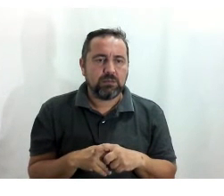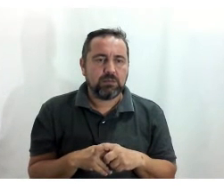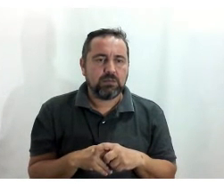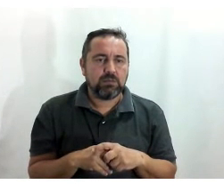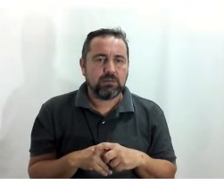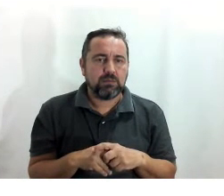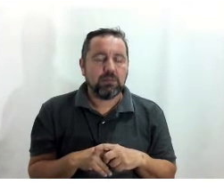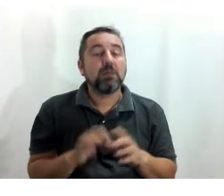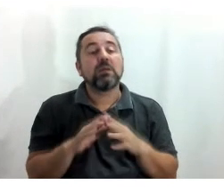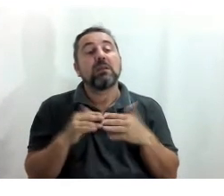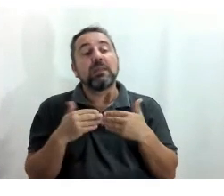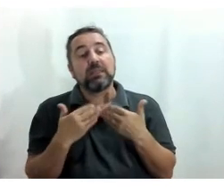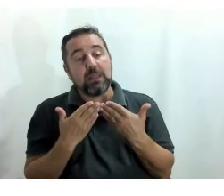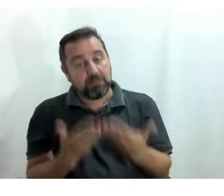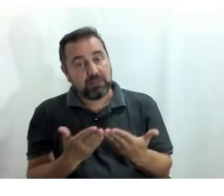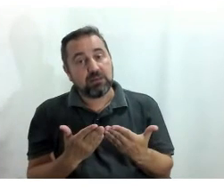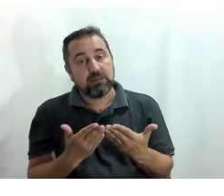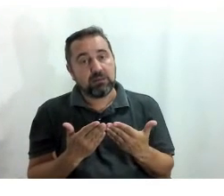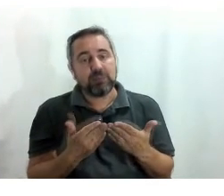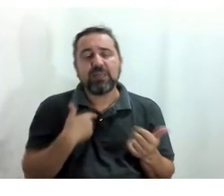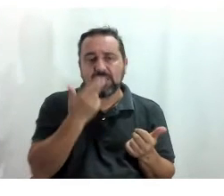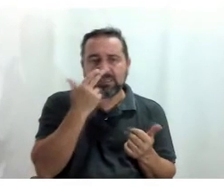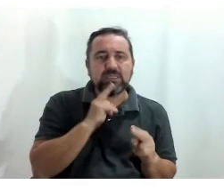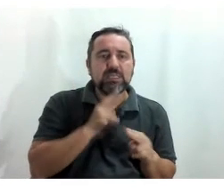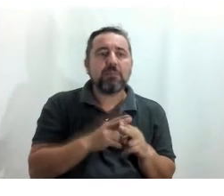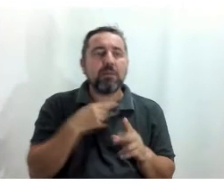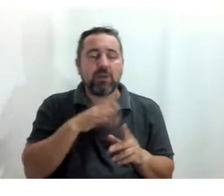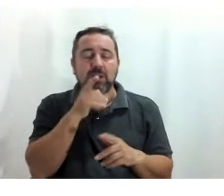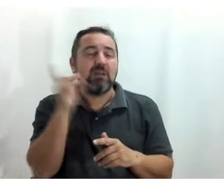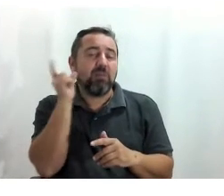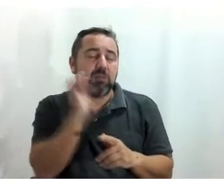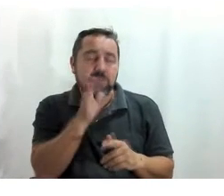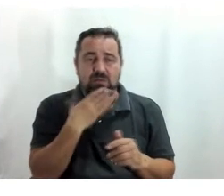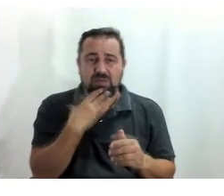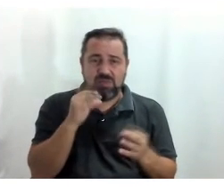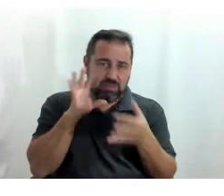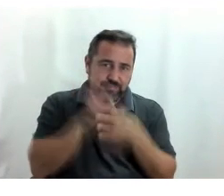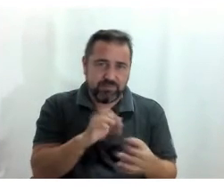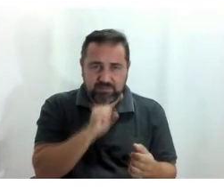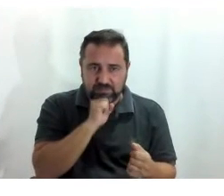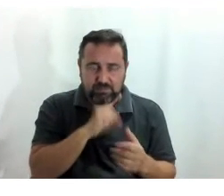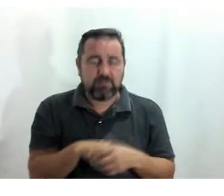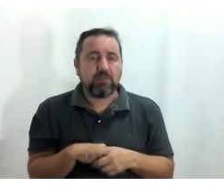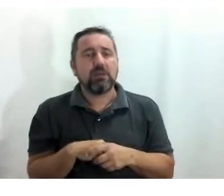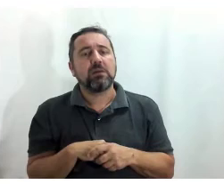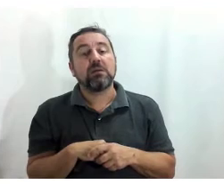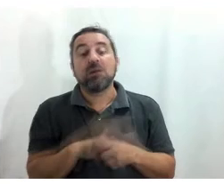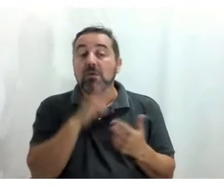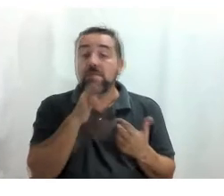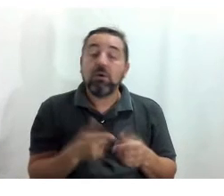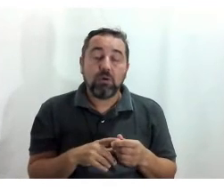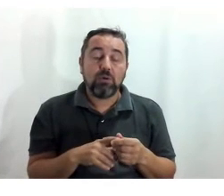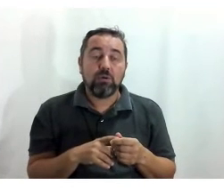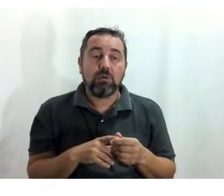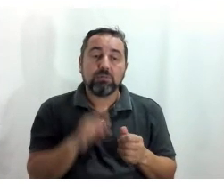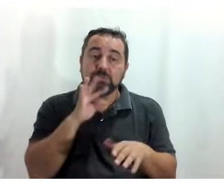Por otra parte, también tenemos gran interés en estudiar la presbiacusia o hipoacusia asociada al envejecimiento, porque es